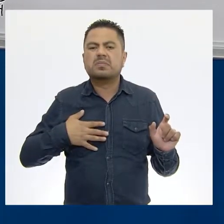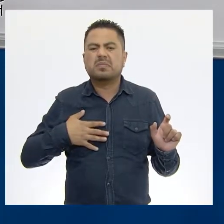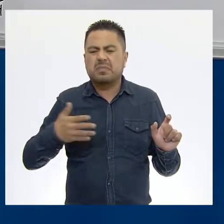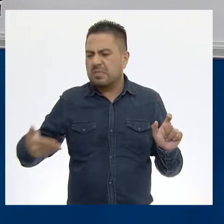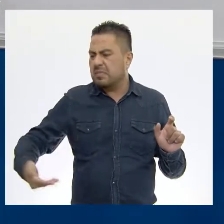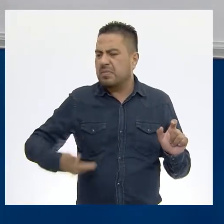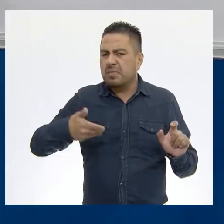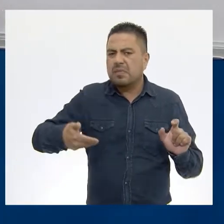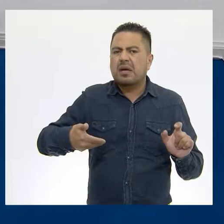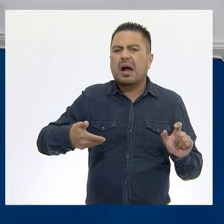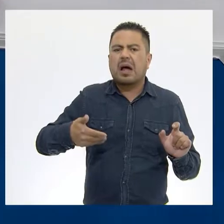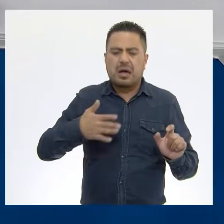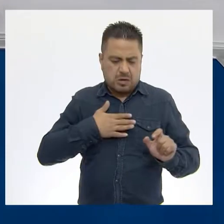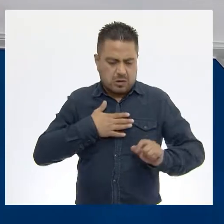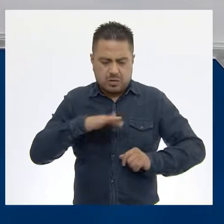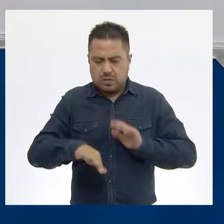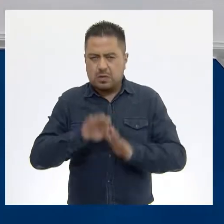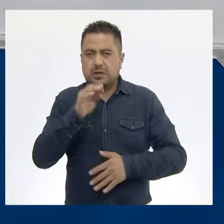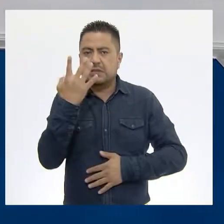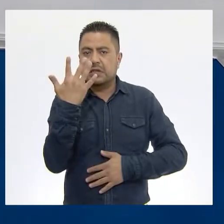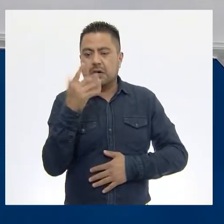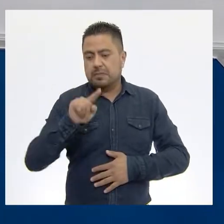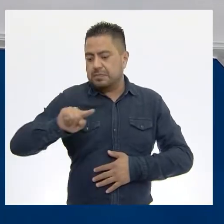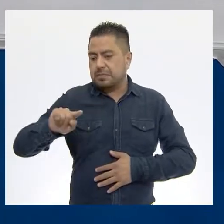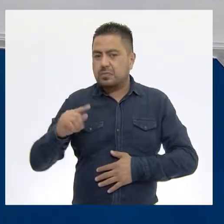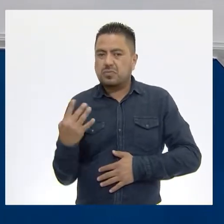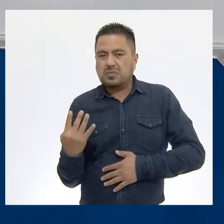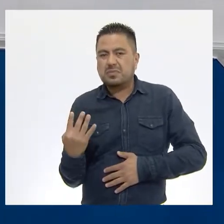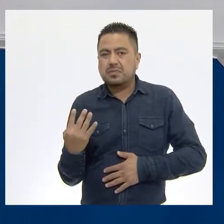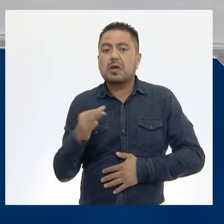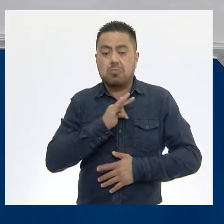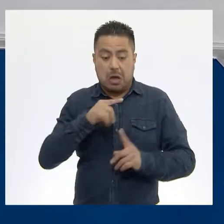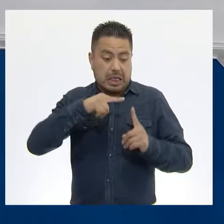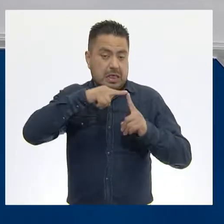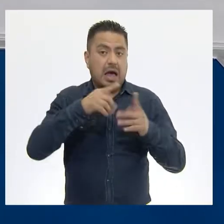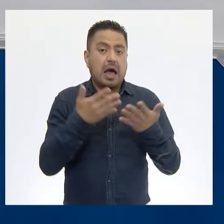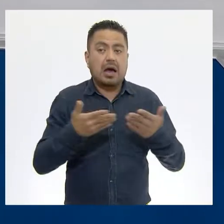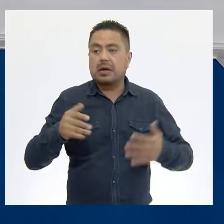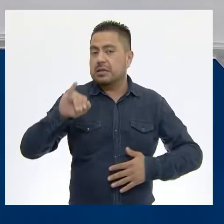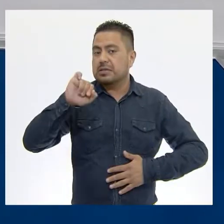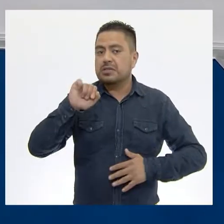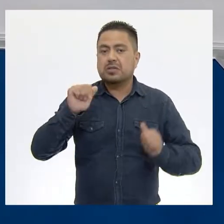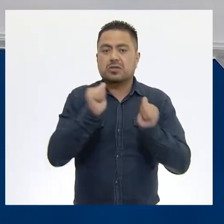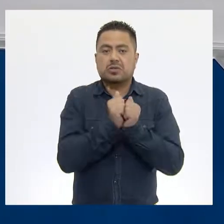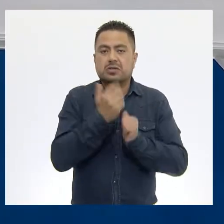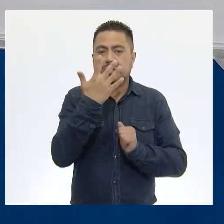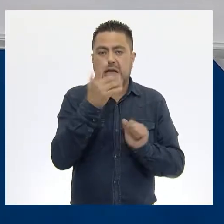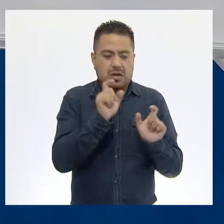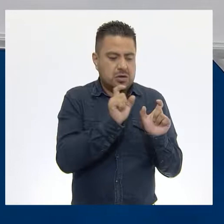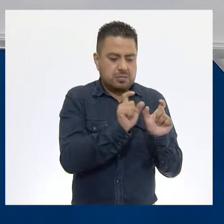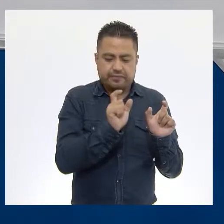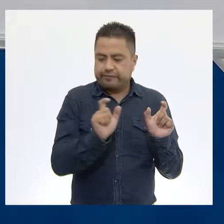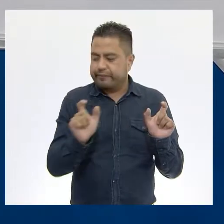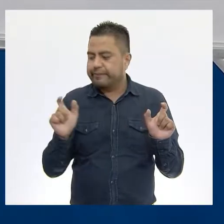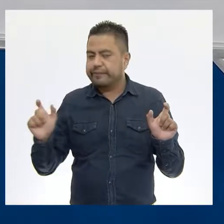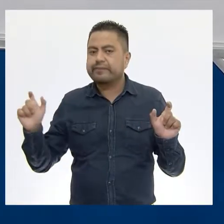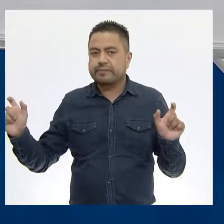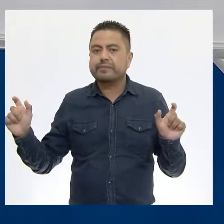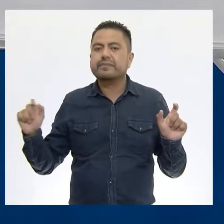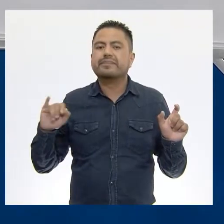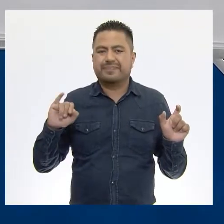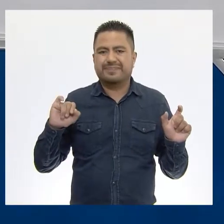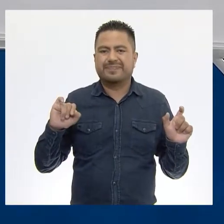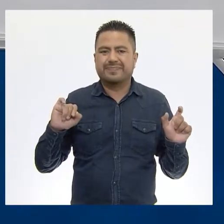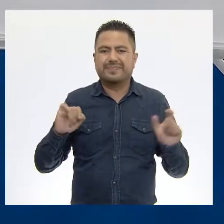Sí. tomando los 5 cuartos, entonces sí lo voy a poder dividir ahora sí En 5 partes. en 5, así es.